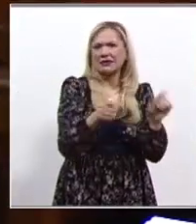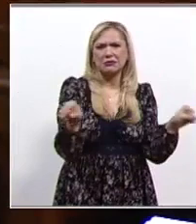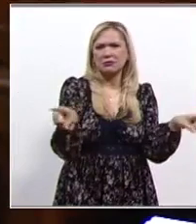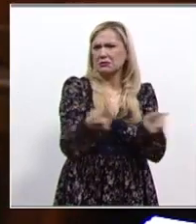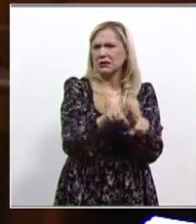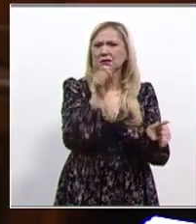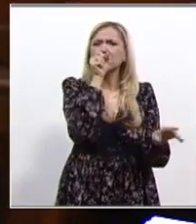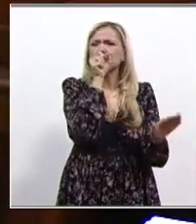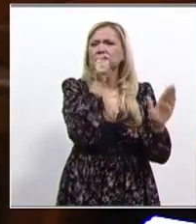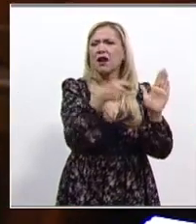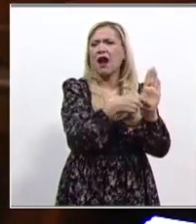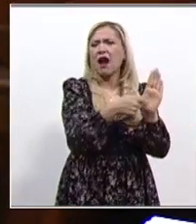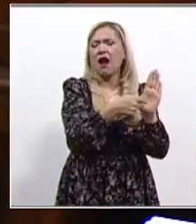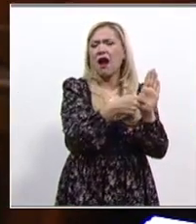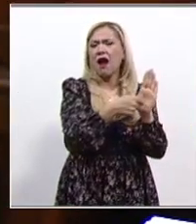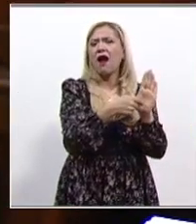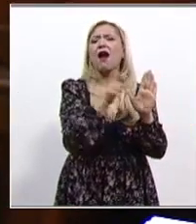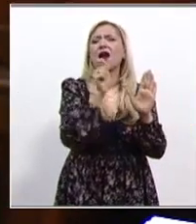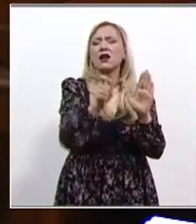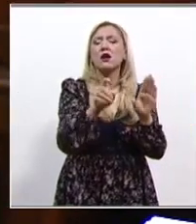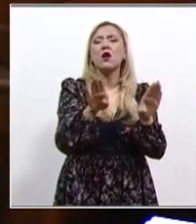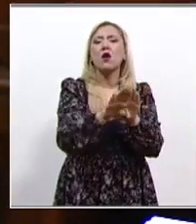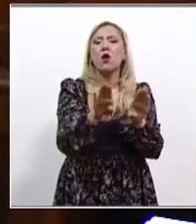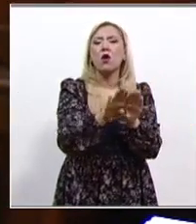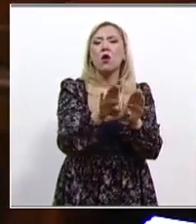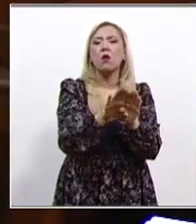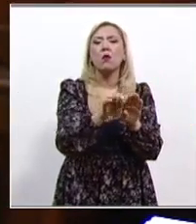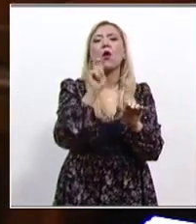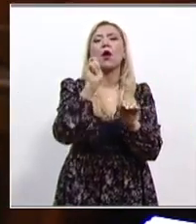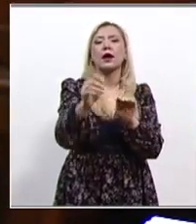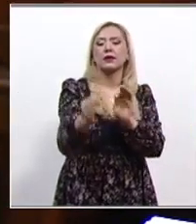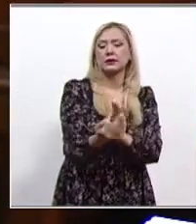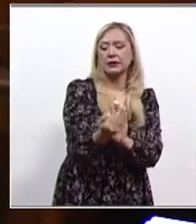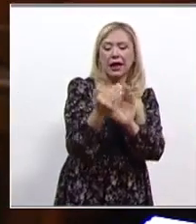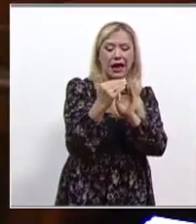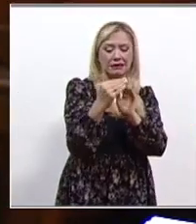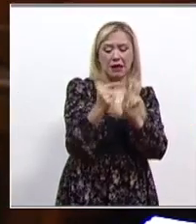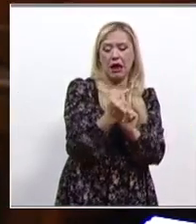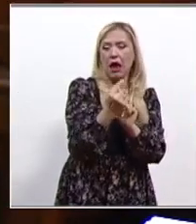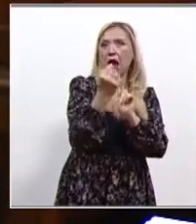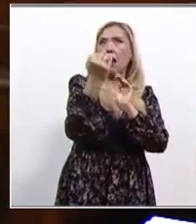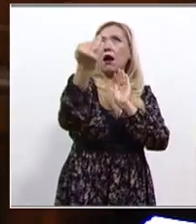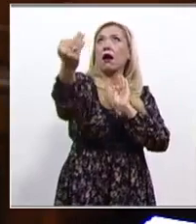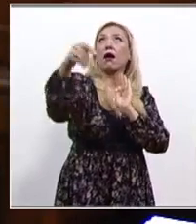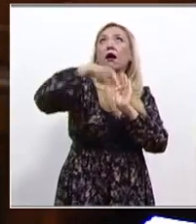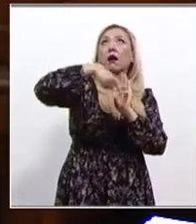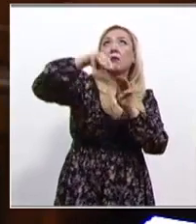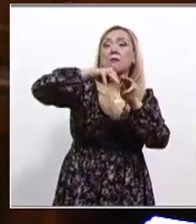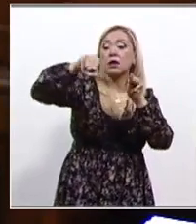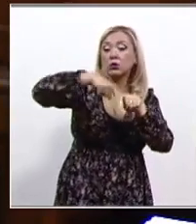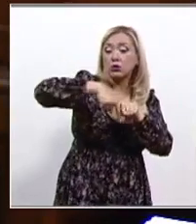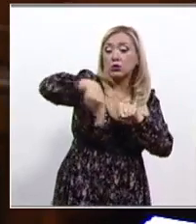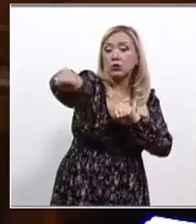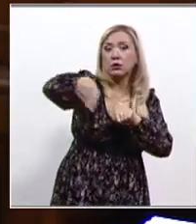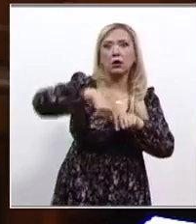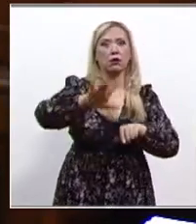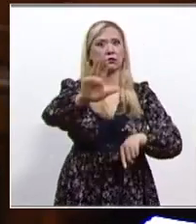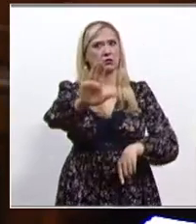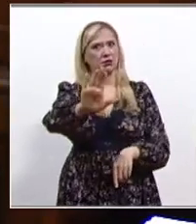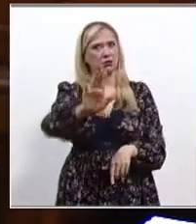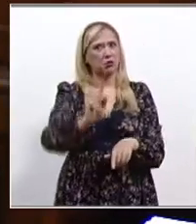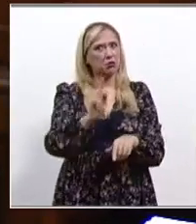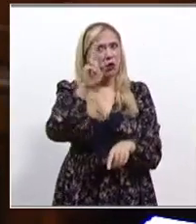otros elementos, por la distancia del frente de cada predio, lo cual resulta violatorio del principio de